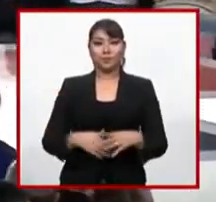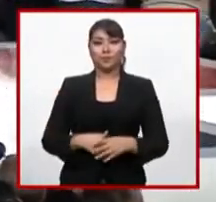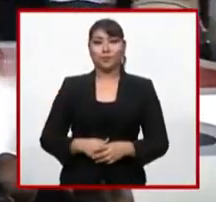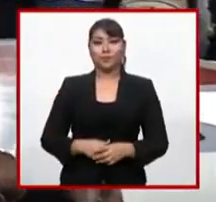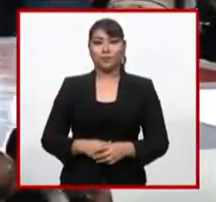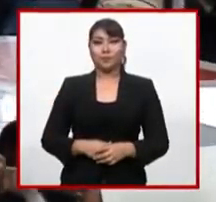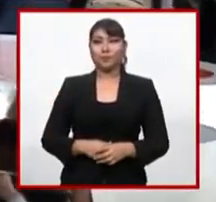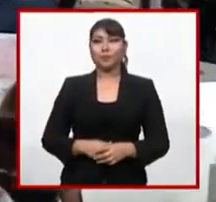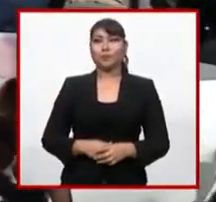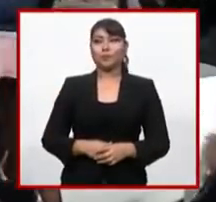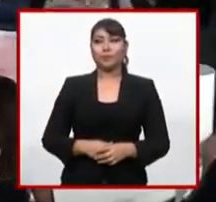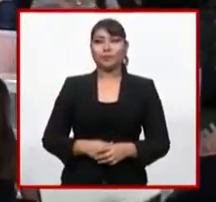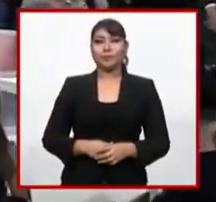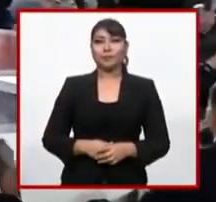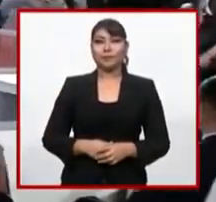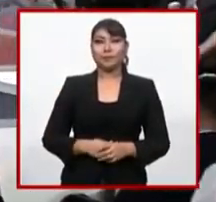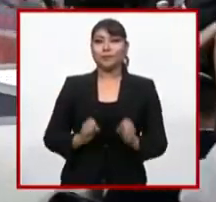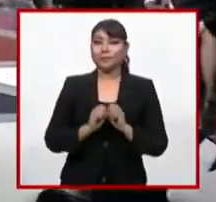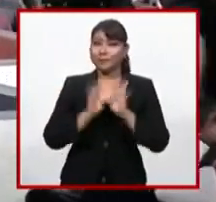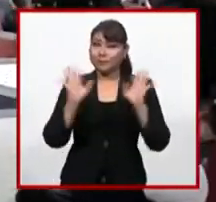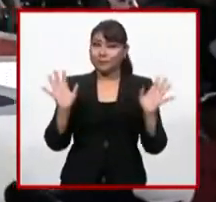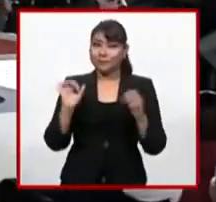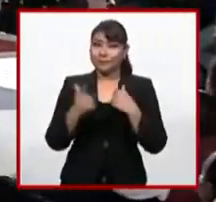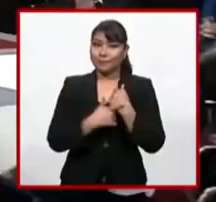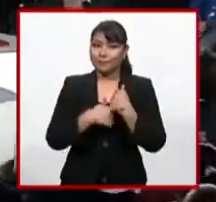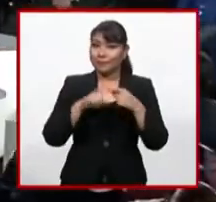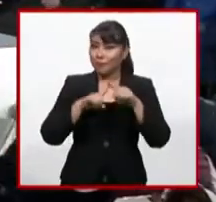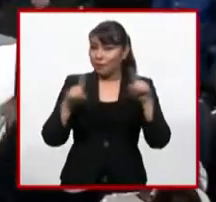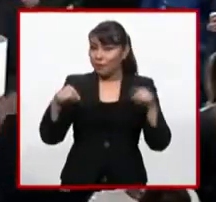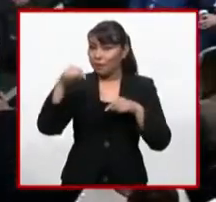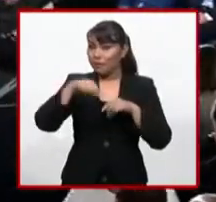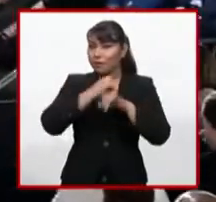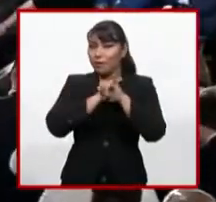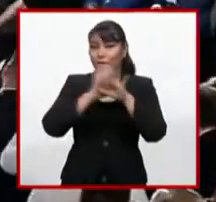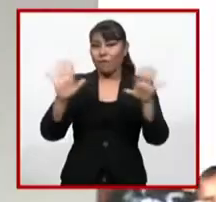Quisimos darle una tónica diferente a este informe.